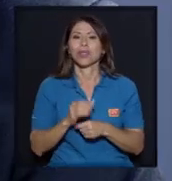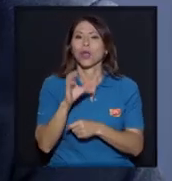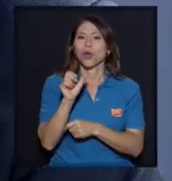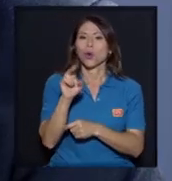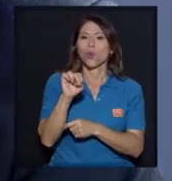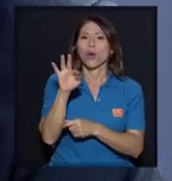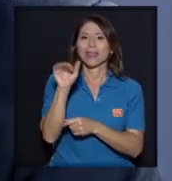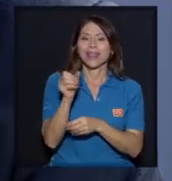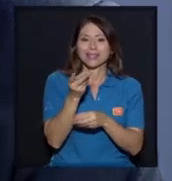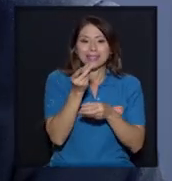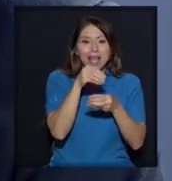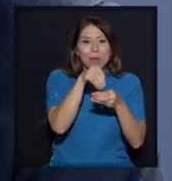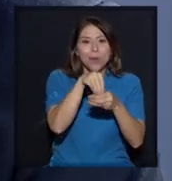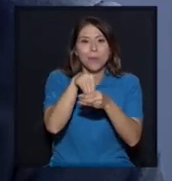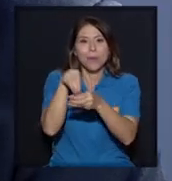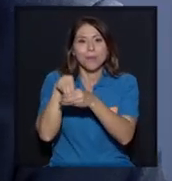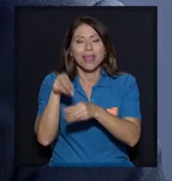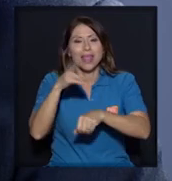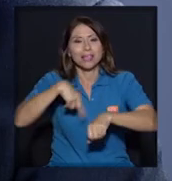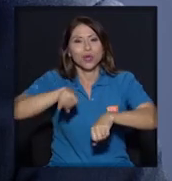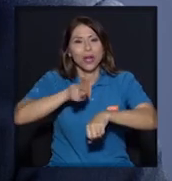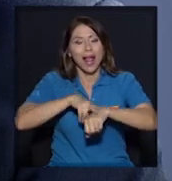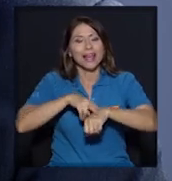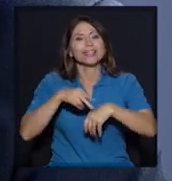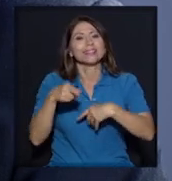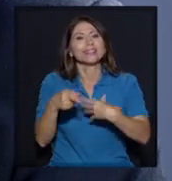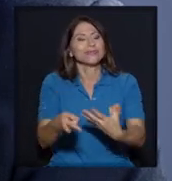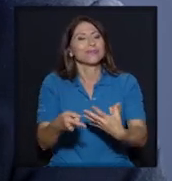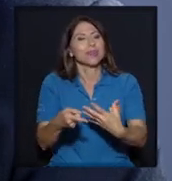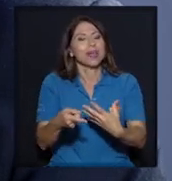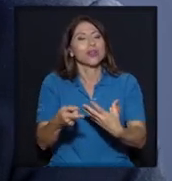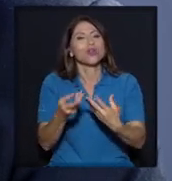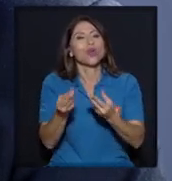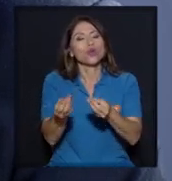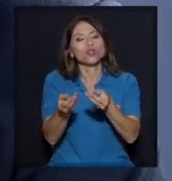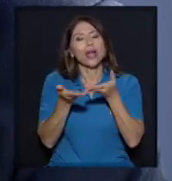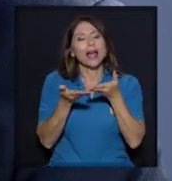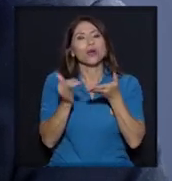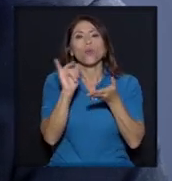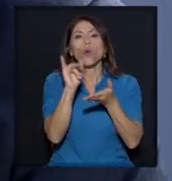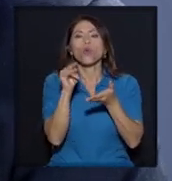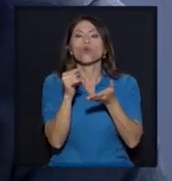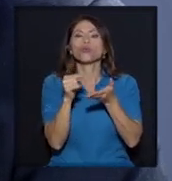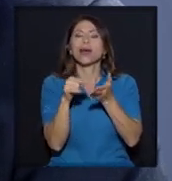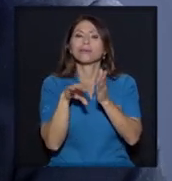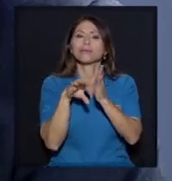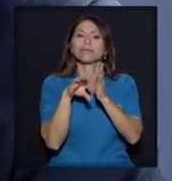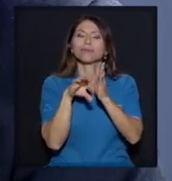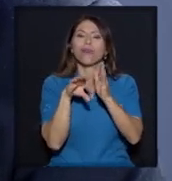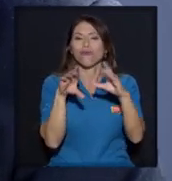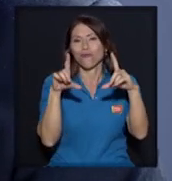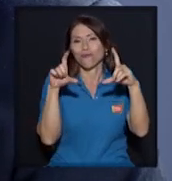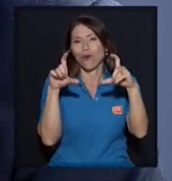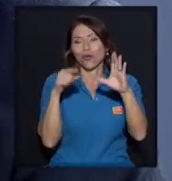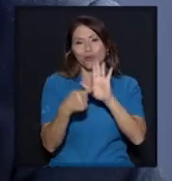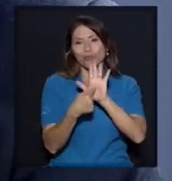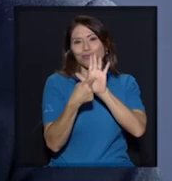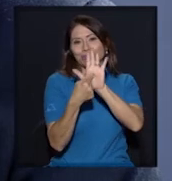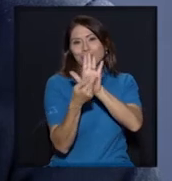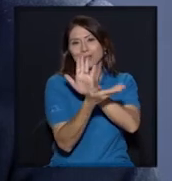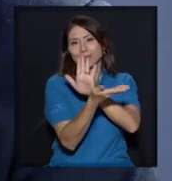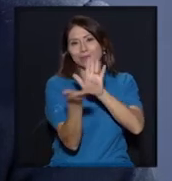nos dan es una fotografía de cómo está el país en términos